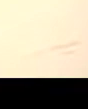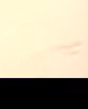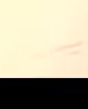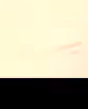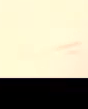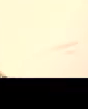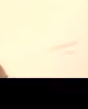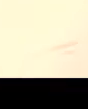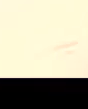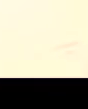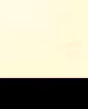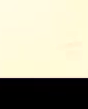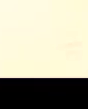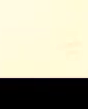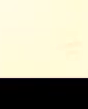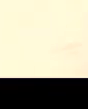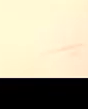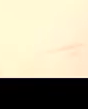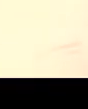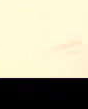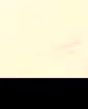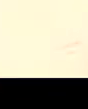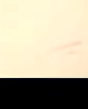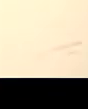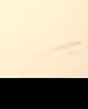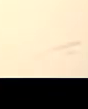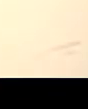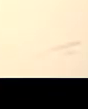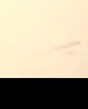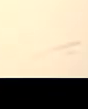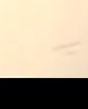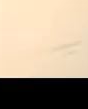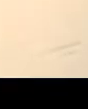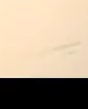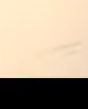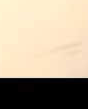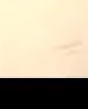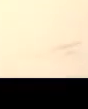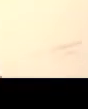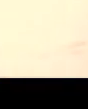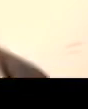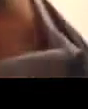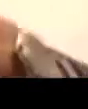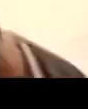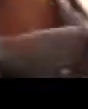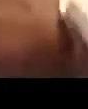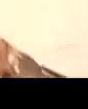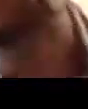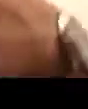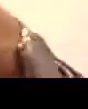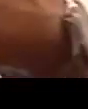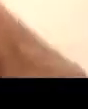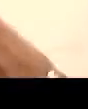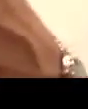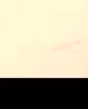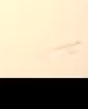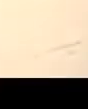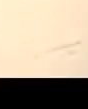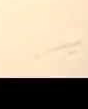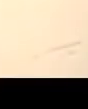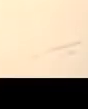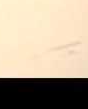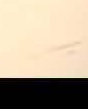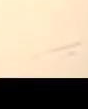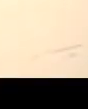con sus estudiantes. No era lo más mínimo, muy suave, al contrario. Él siempre pedía más y más y